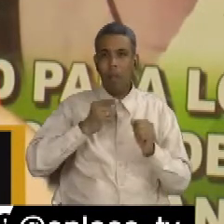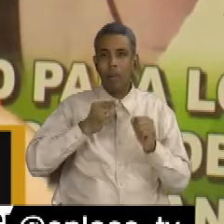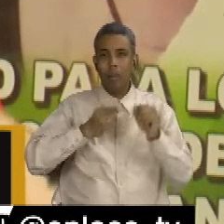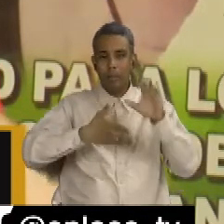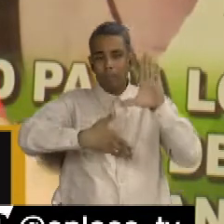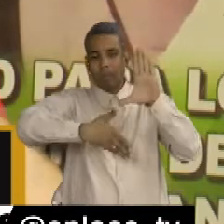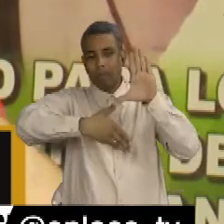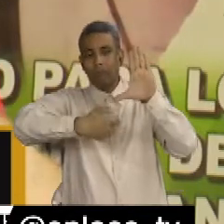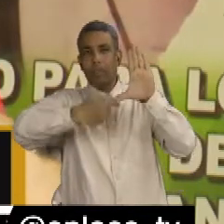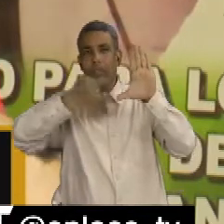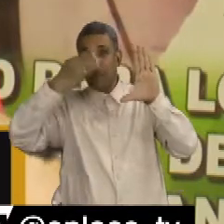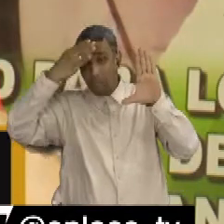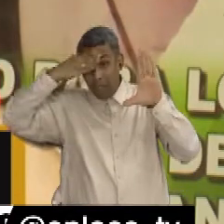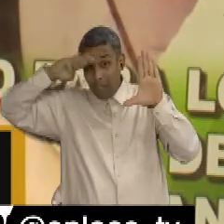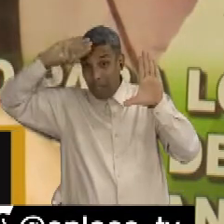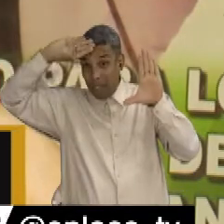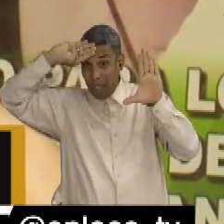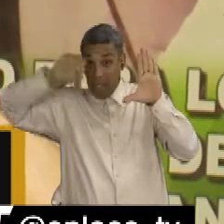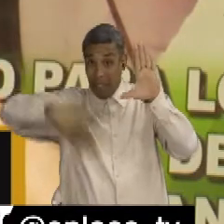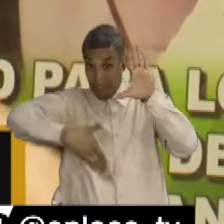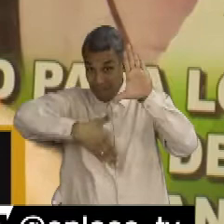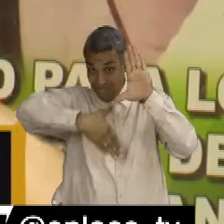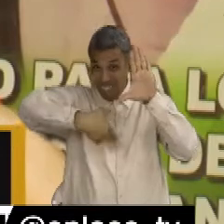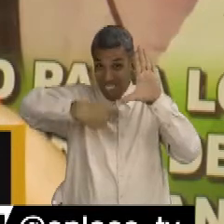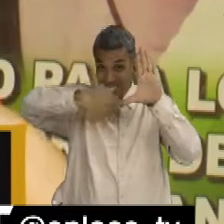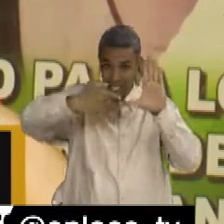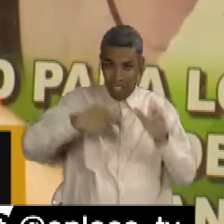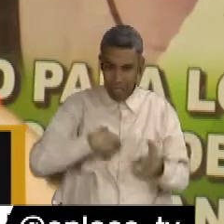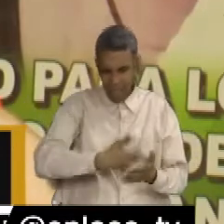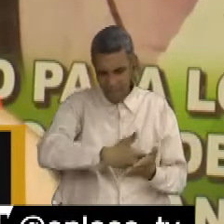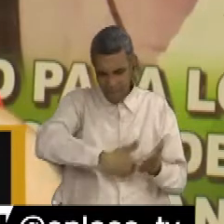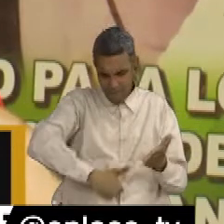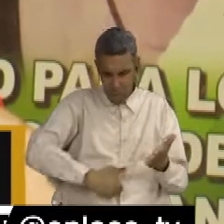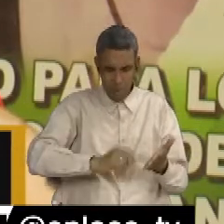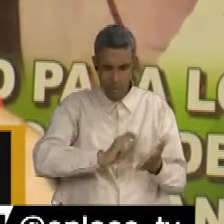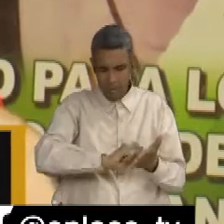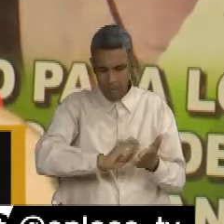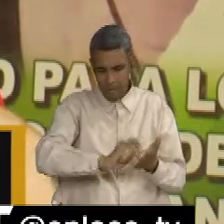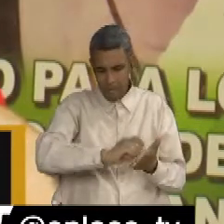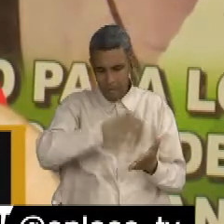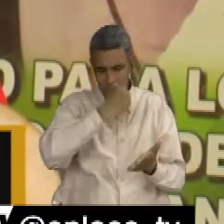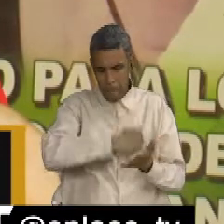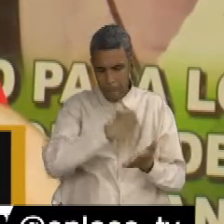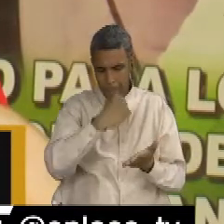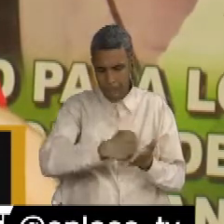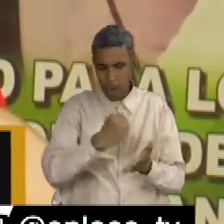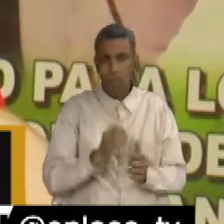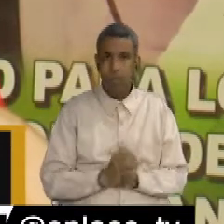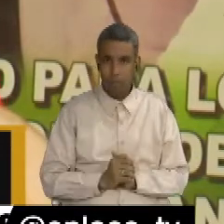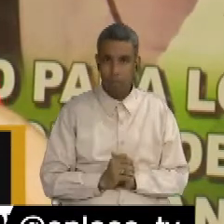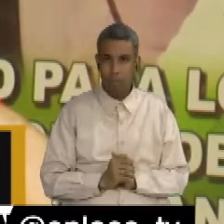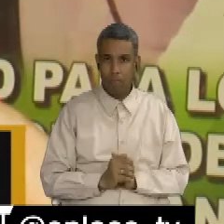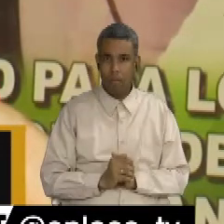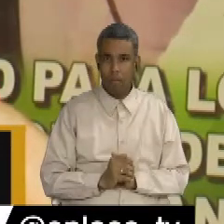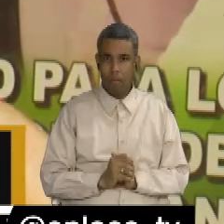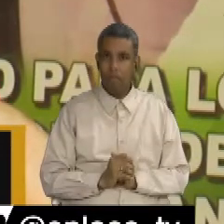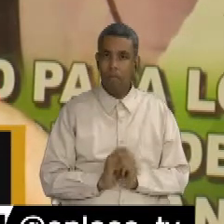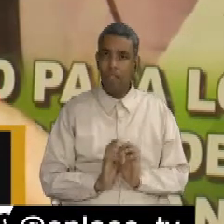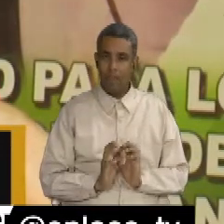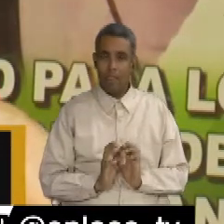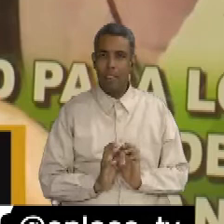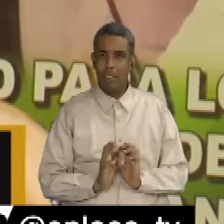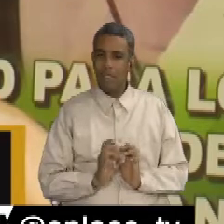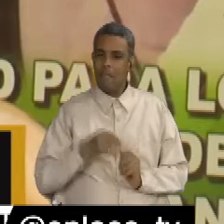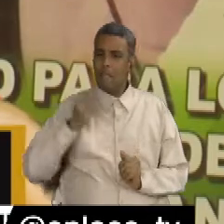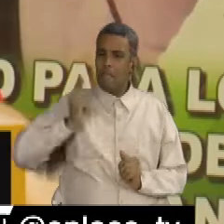acuerdos, el tema de víctimas, en la jurisdicción especial para la paz existe un tribunal especial para lo que tiene